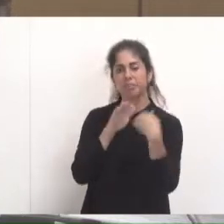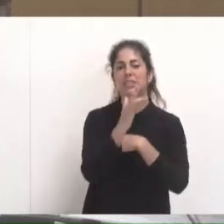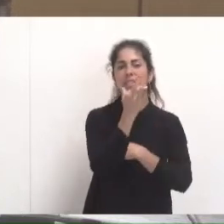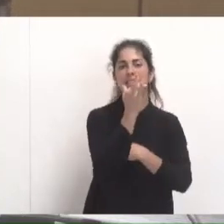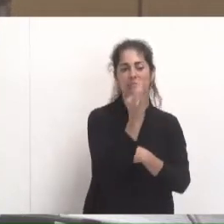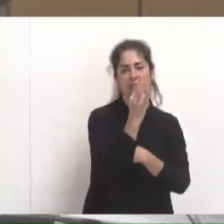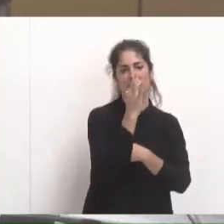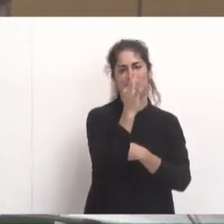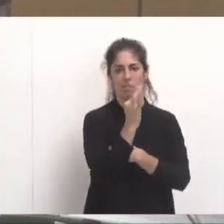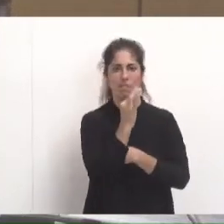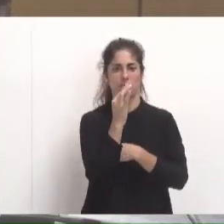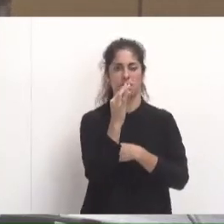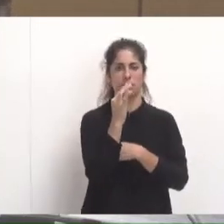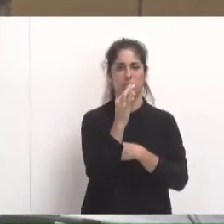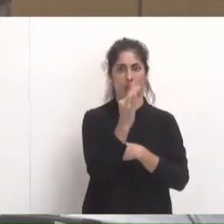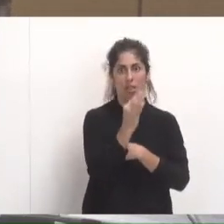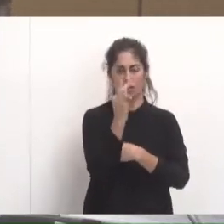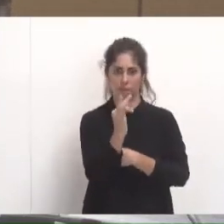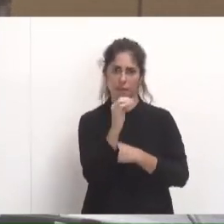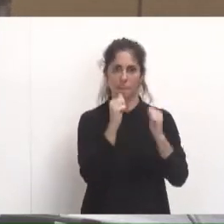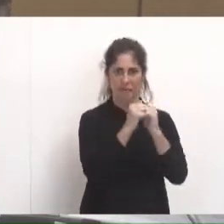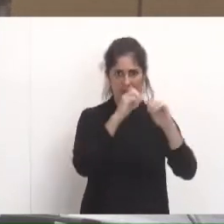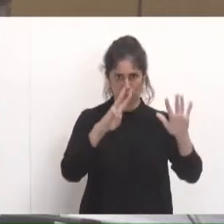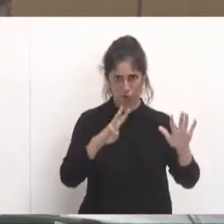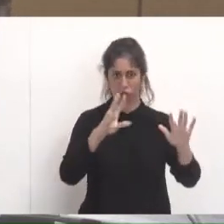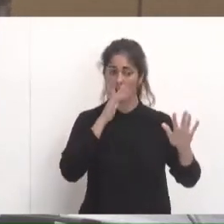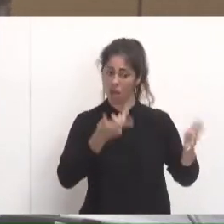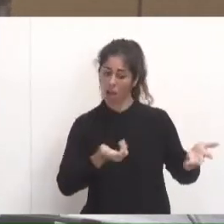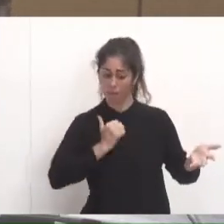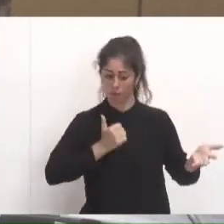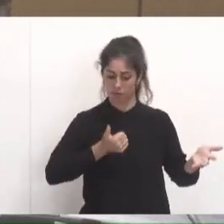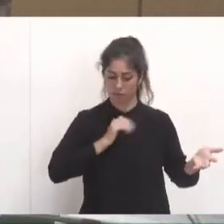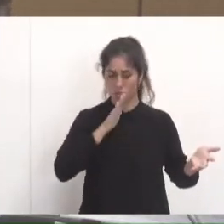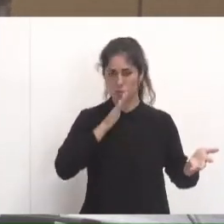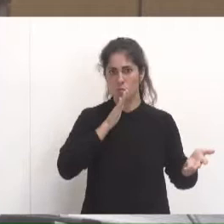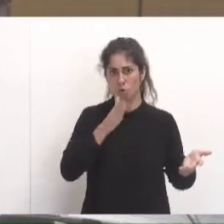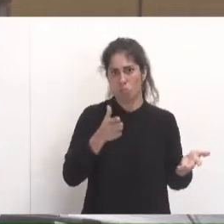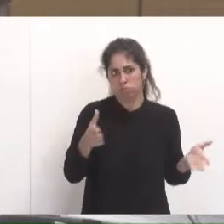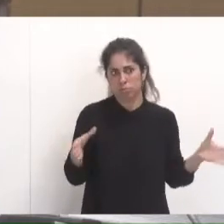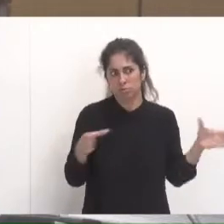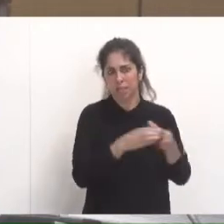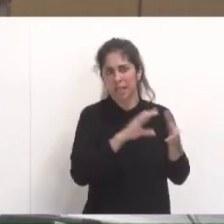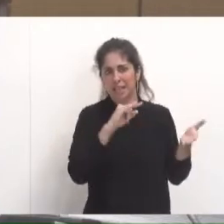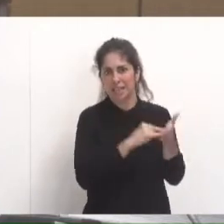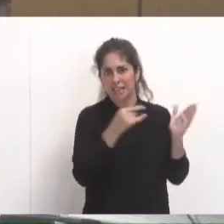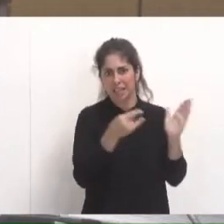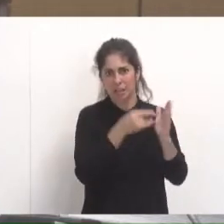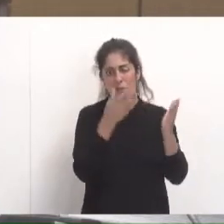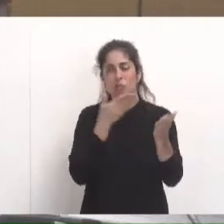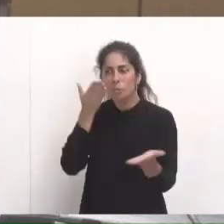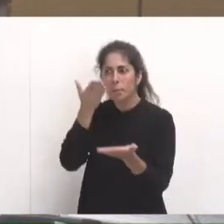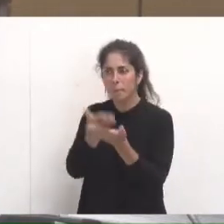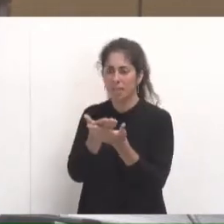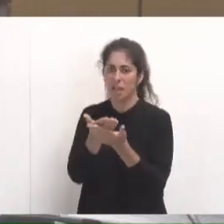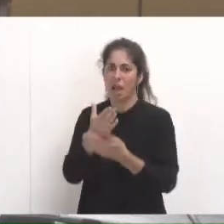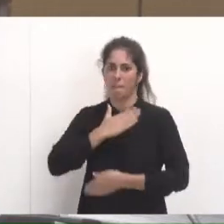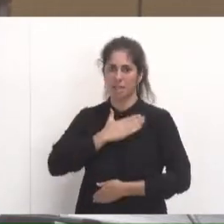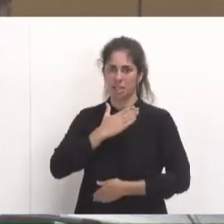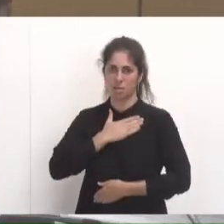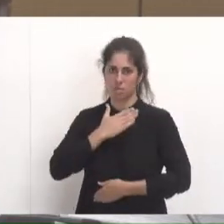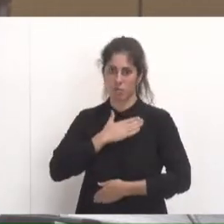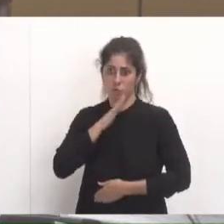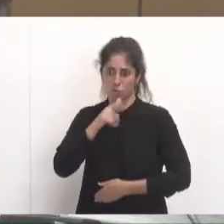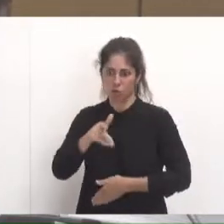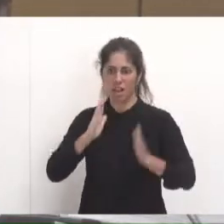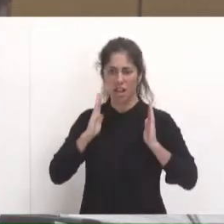porque entiendo que por parte de los técnicos van a solicitar a Patrimonio, al ser una vía de más de 100 años